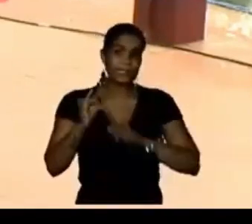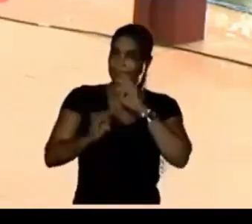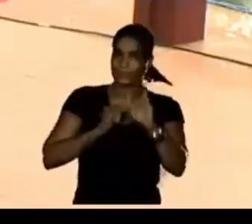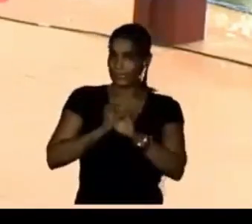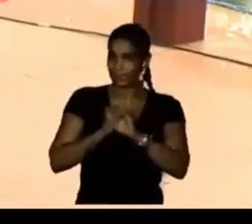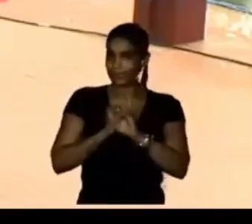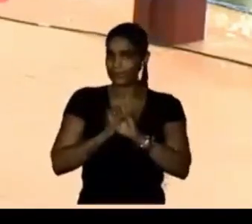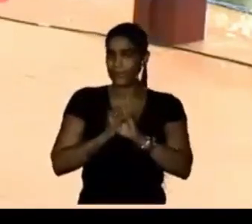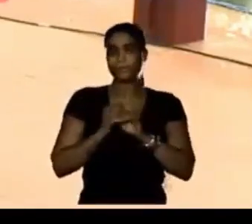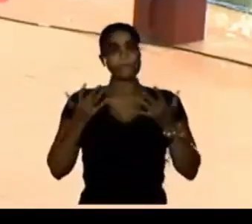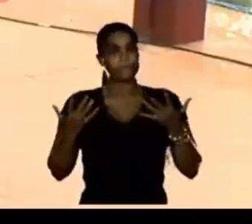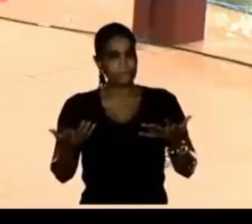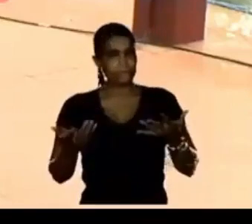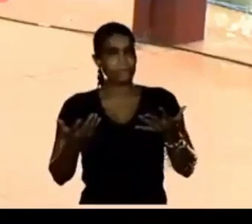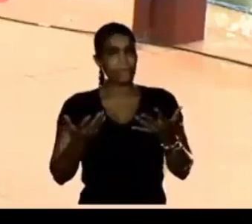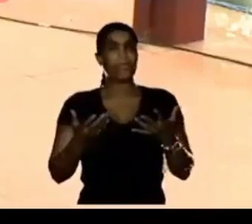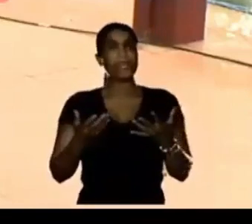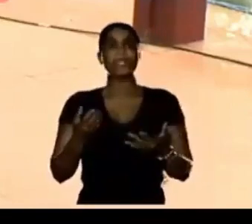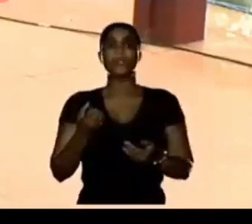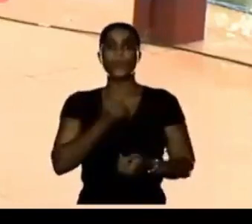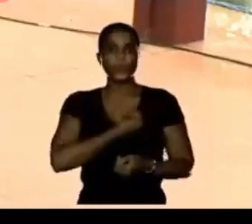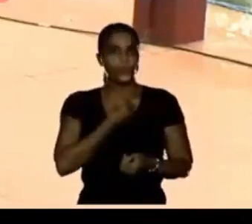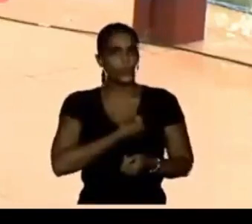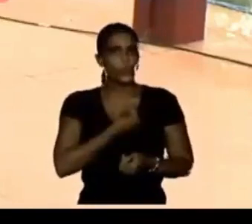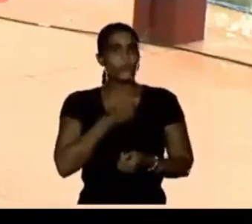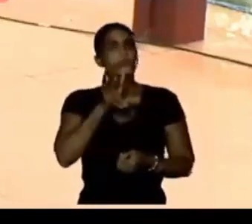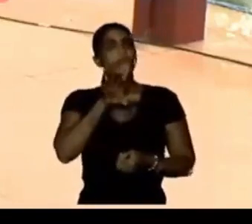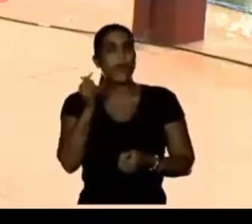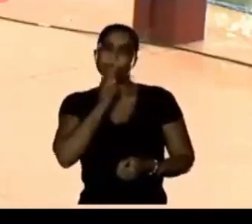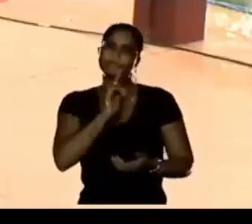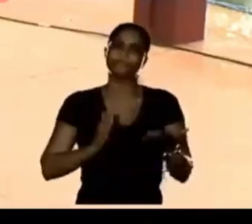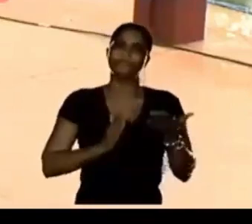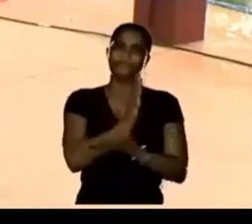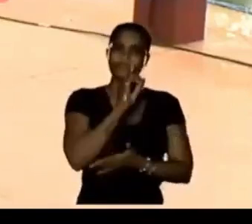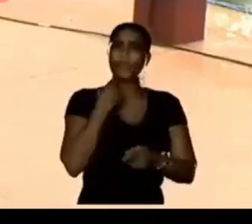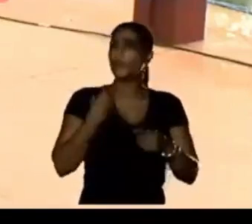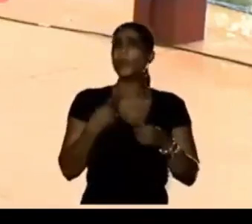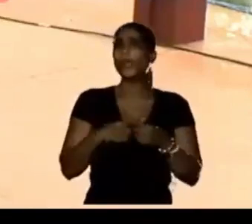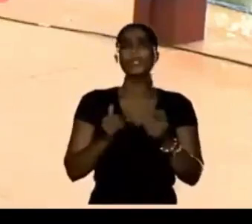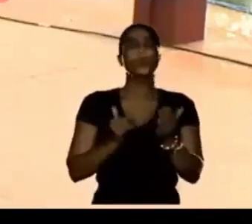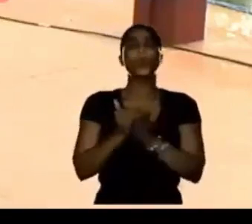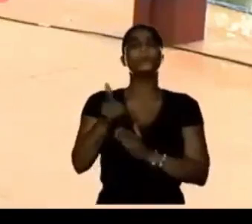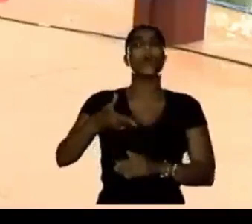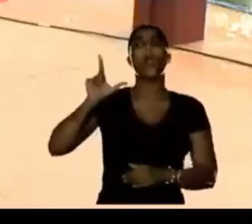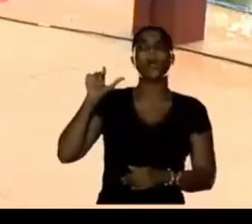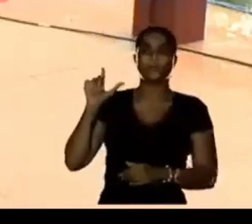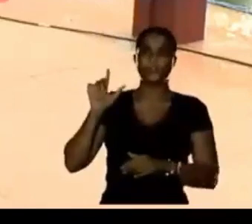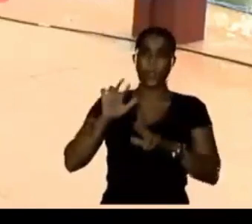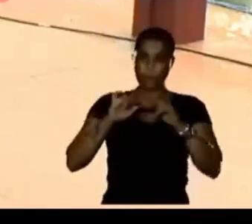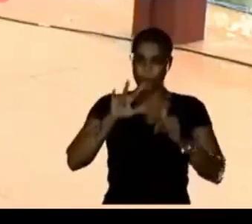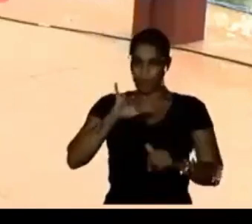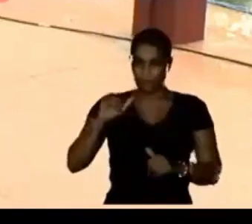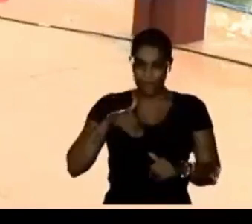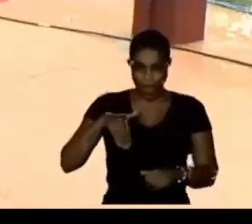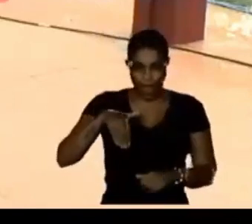Y nosotros nos reinventamos y el resultado está muy próximo de suceder. ¿Y por qué no lo lanzamos antes? Porque